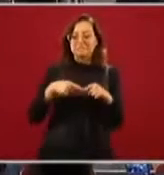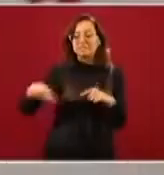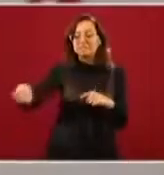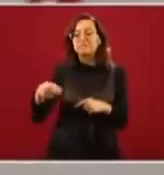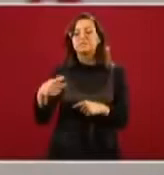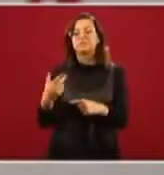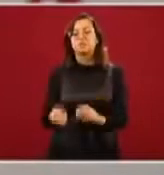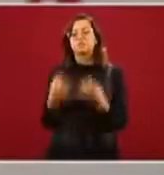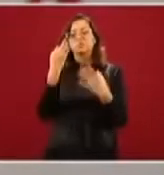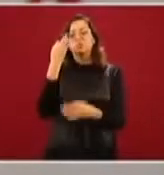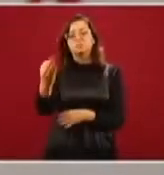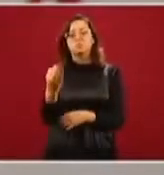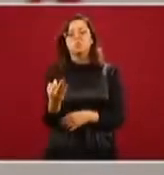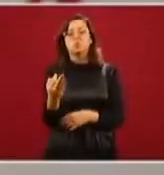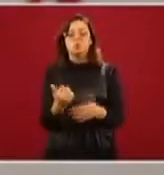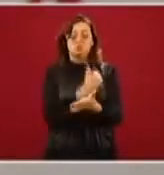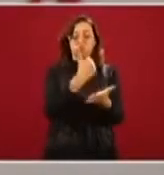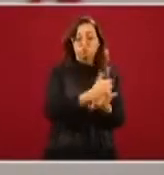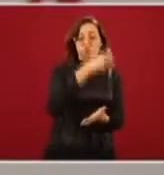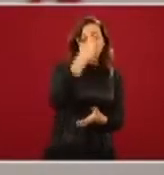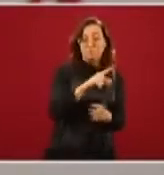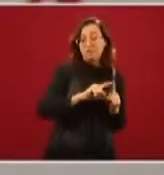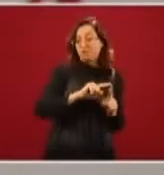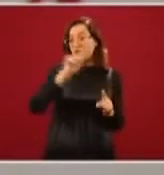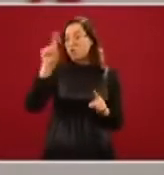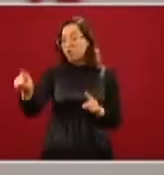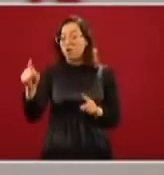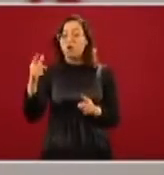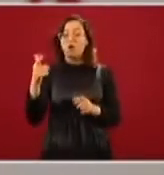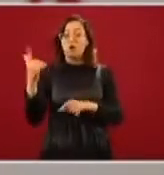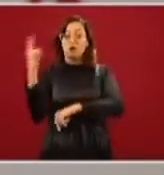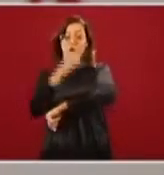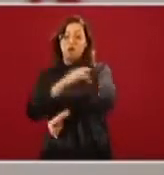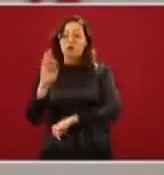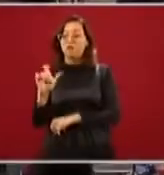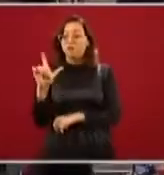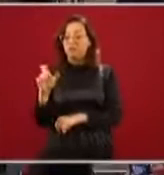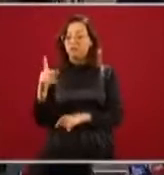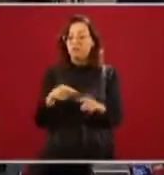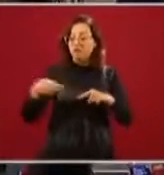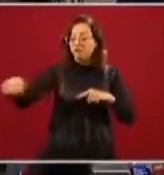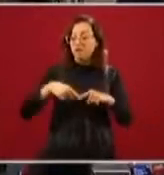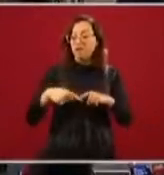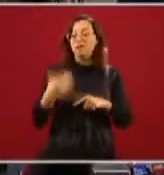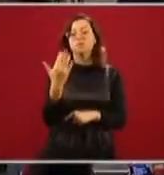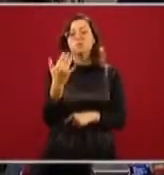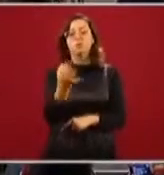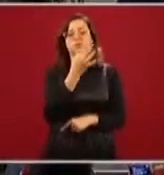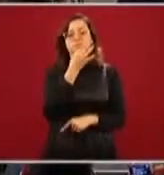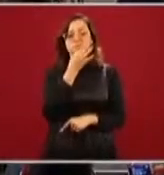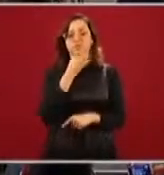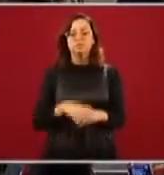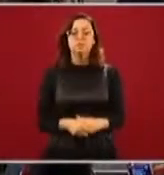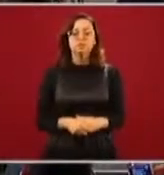50 minutos entre el Aeropuerto Internacional de la Ciudad de México y el Aeropuerto Felipe Ángeles. La que sigue es